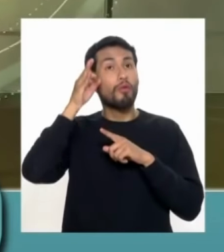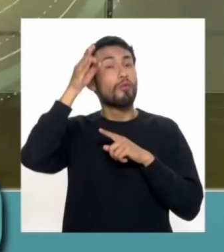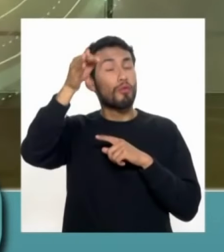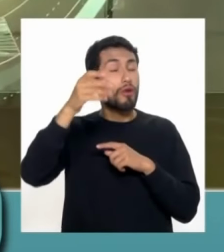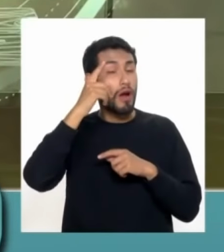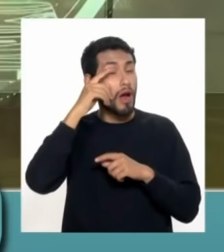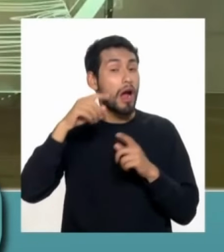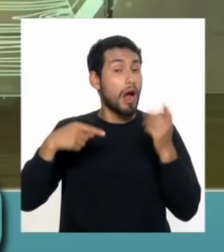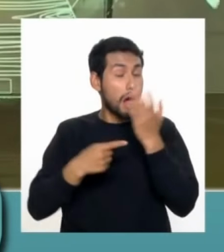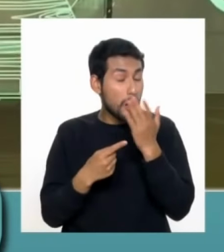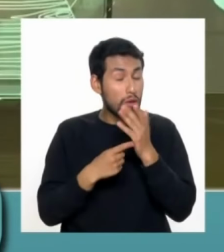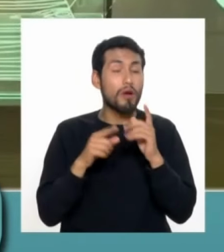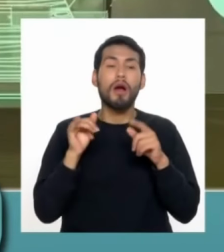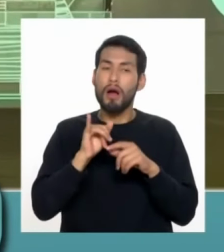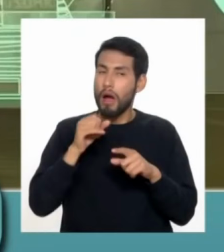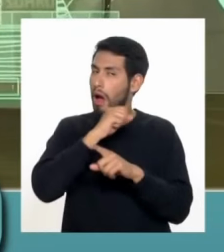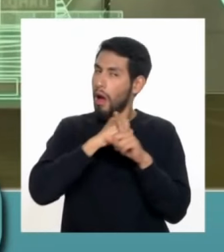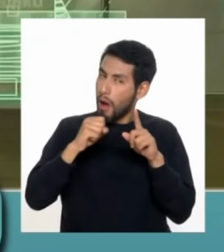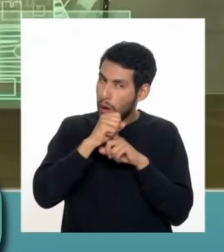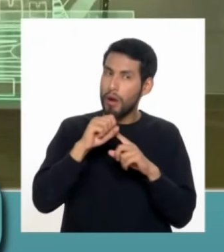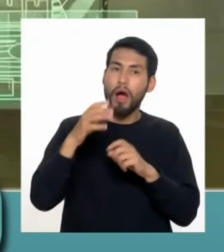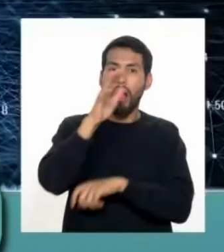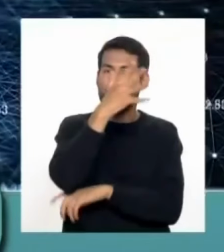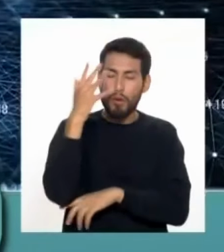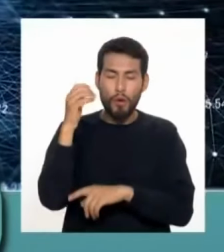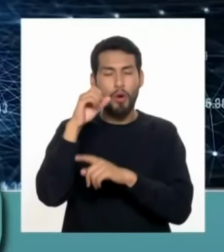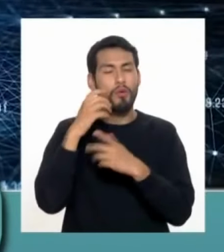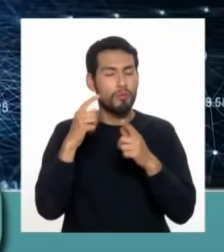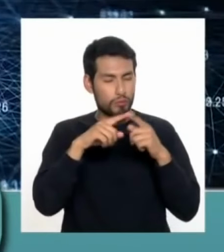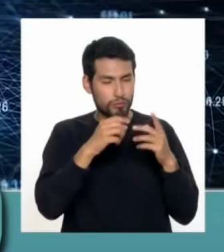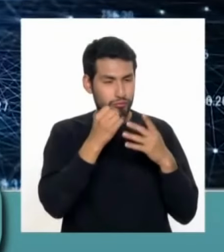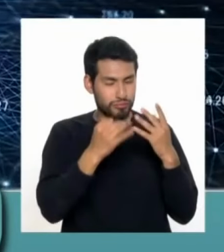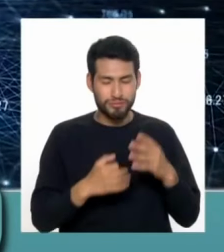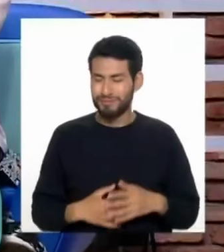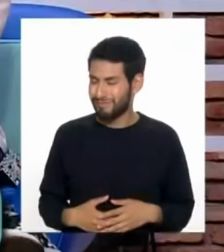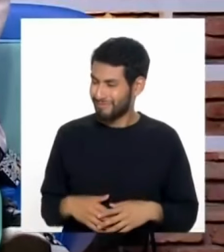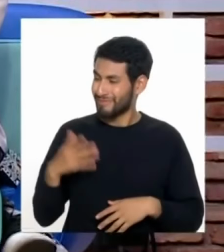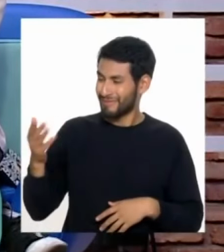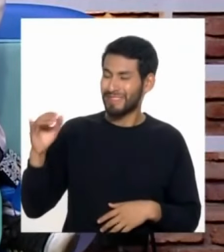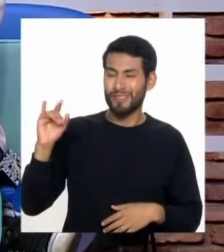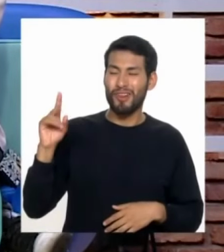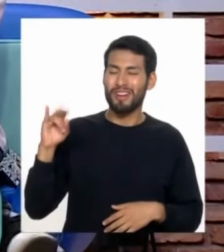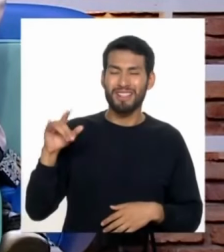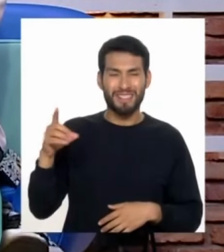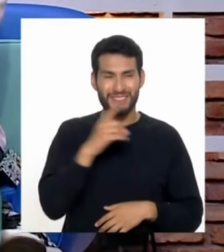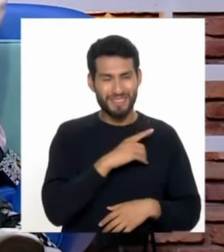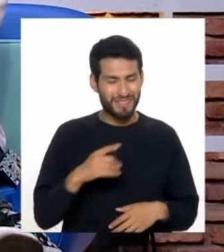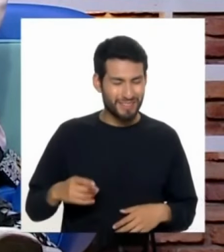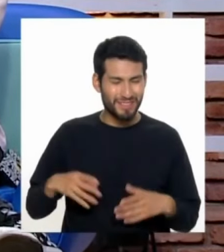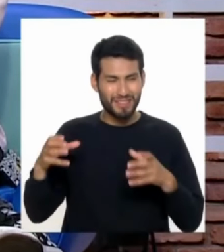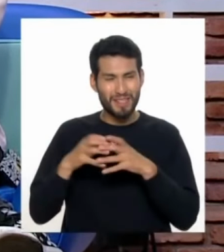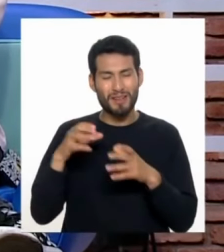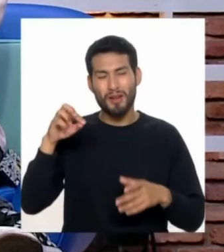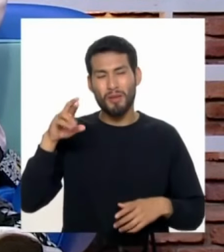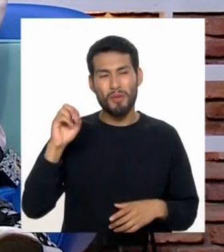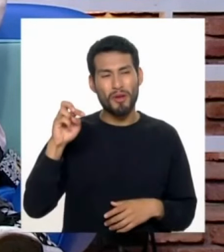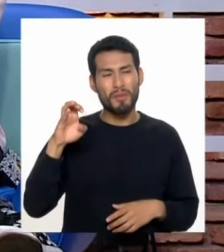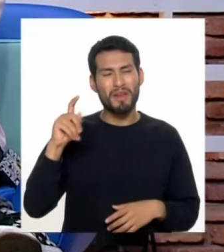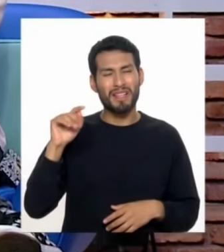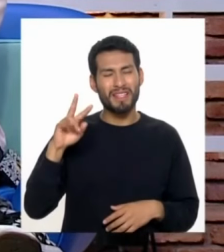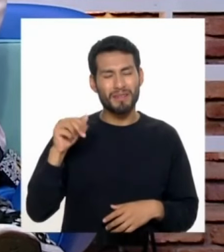ambiental, lo económico, lo social. Les invito a todos a que puedan conocer nuestro sitio web. Jordi Vilches, director nacional de Prospectiva y